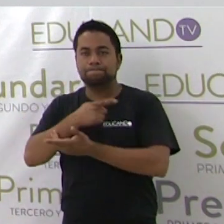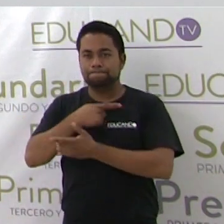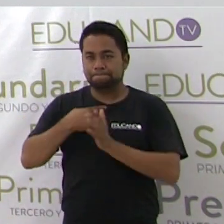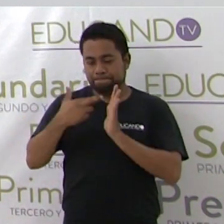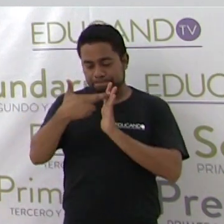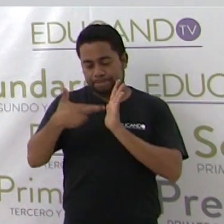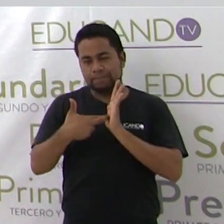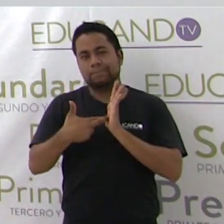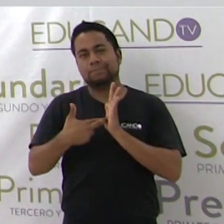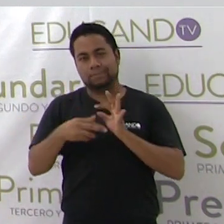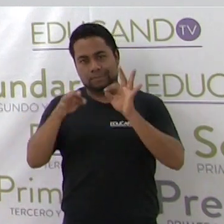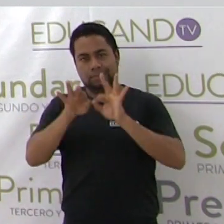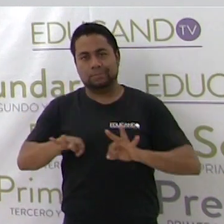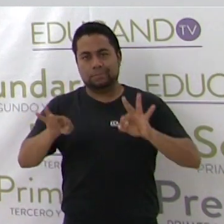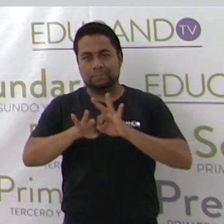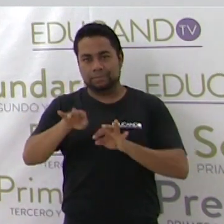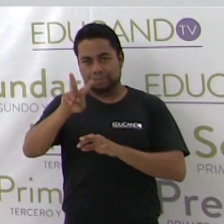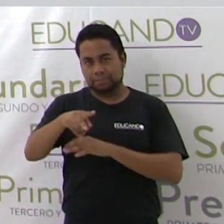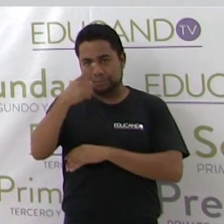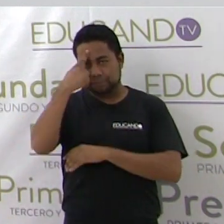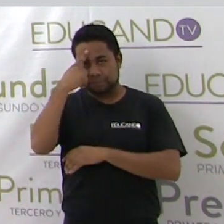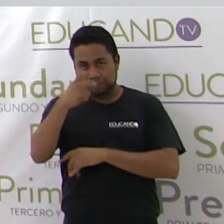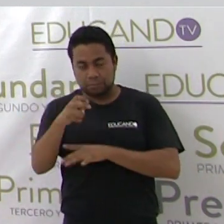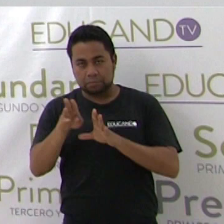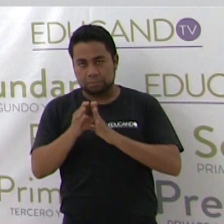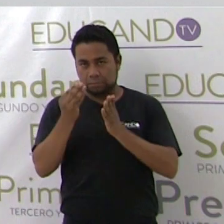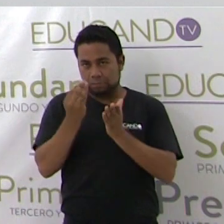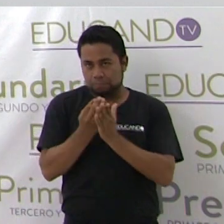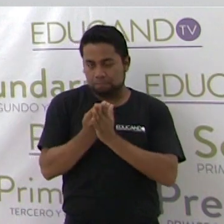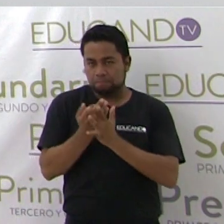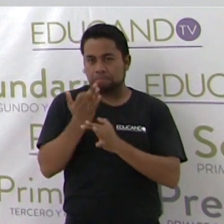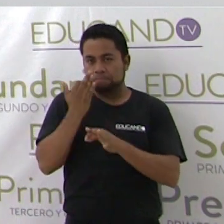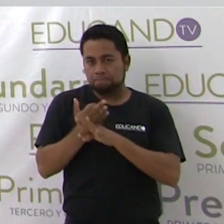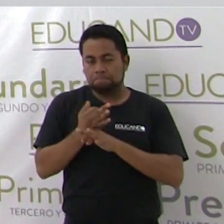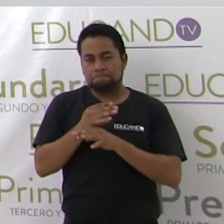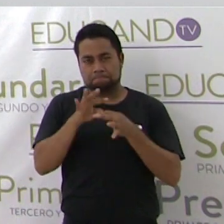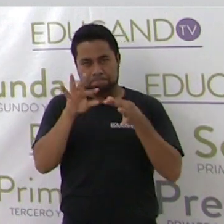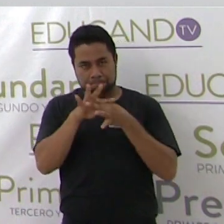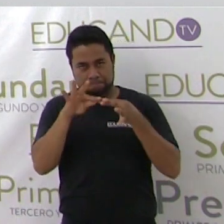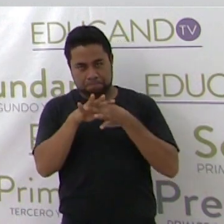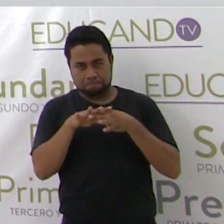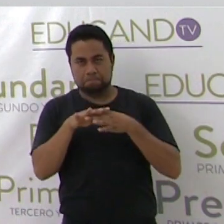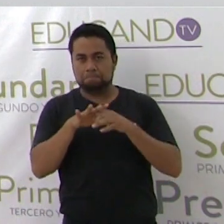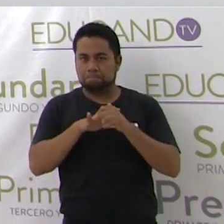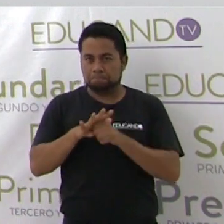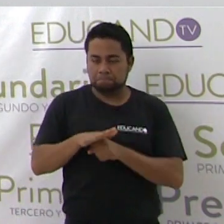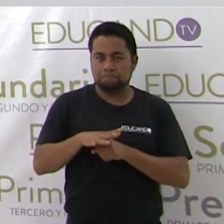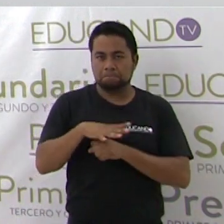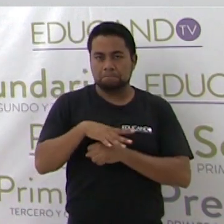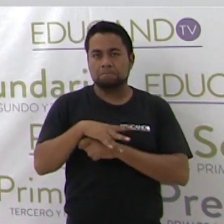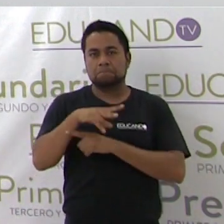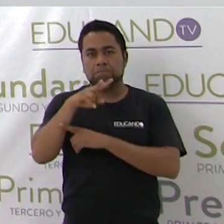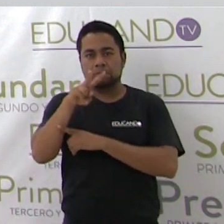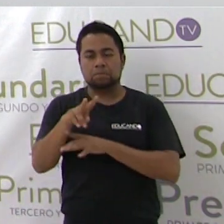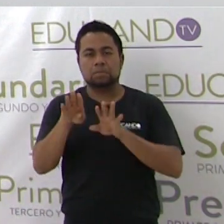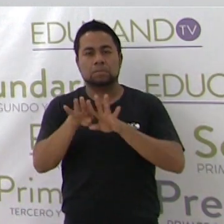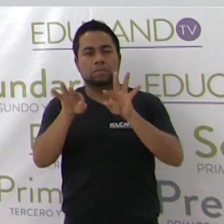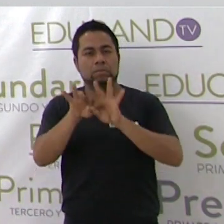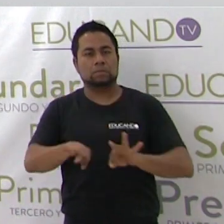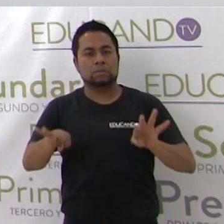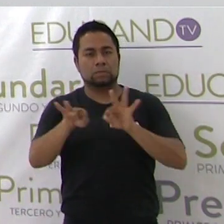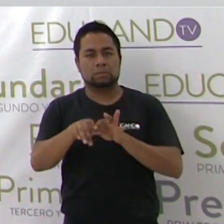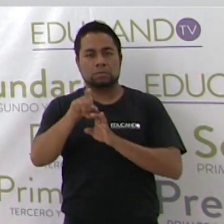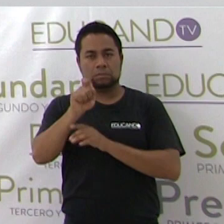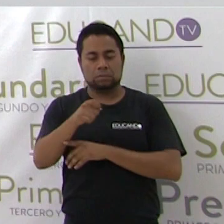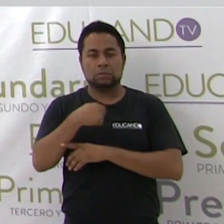muy importantes. Y para ello, en esta sesión, vamos a hablar de dos muy importantes. Y